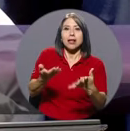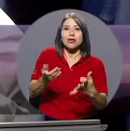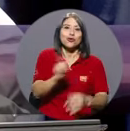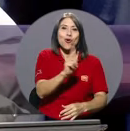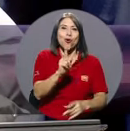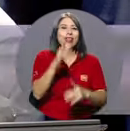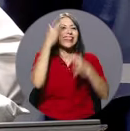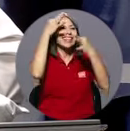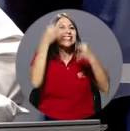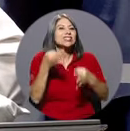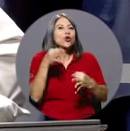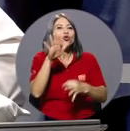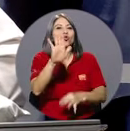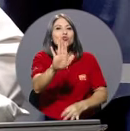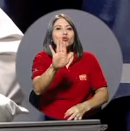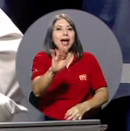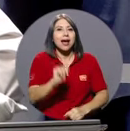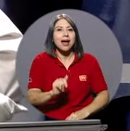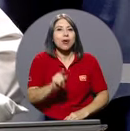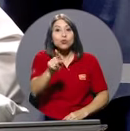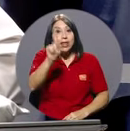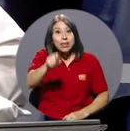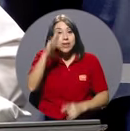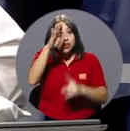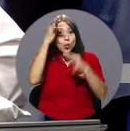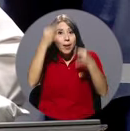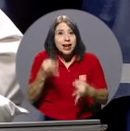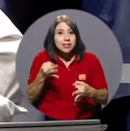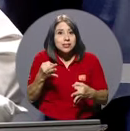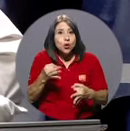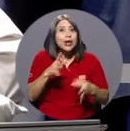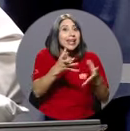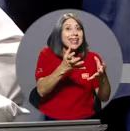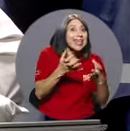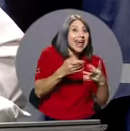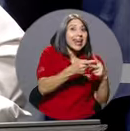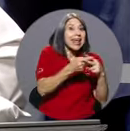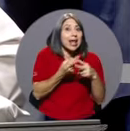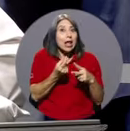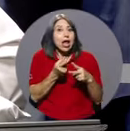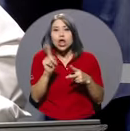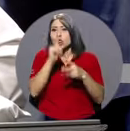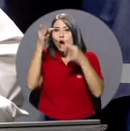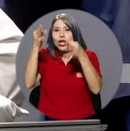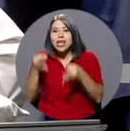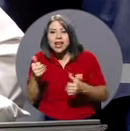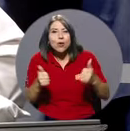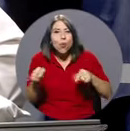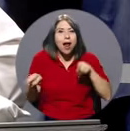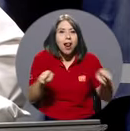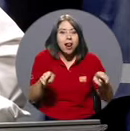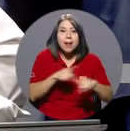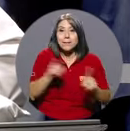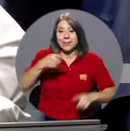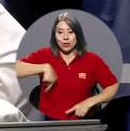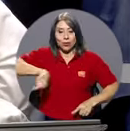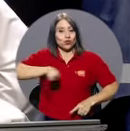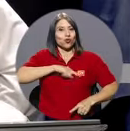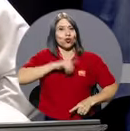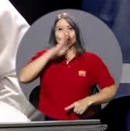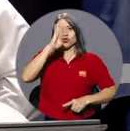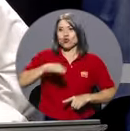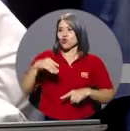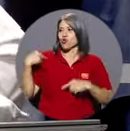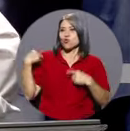tú tienes que tomar la decisión si lo quieres hacer o no lo quieres hacer. El tema es que nosotros estructuralmente nunca hemos hecho o nunca